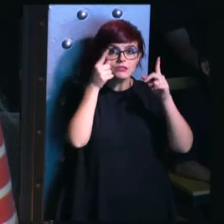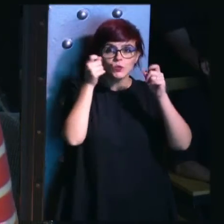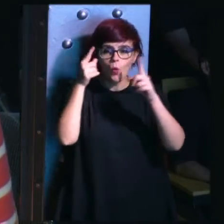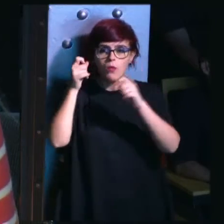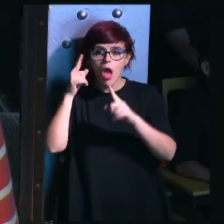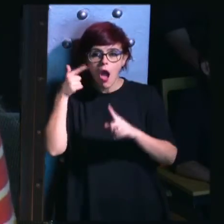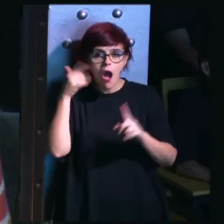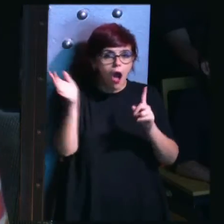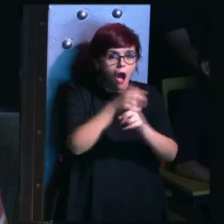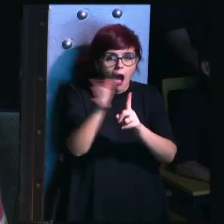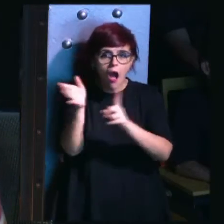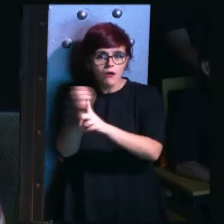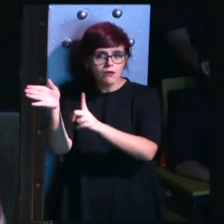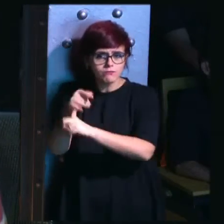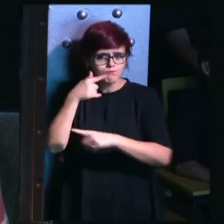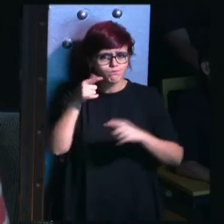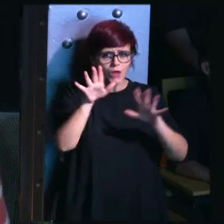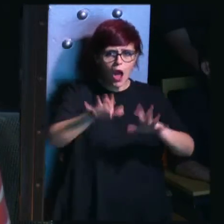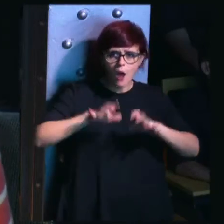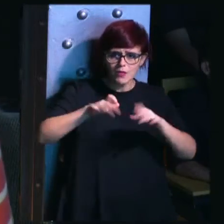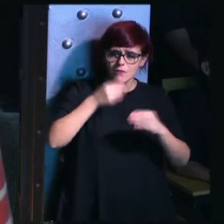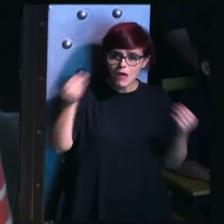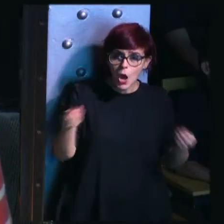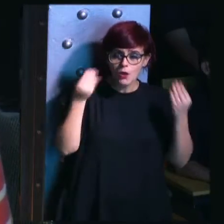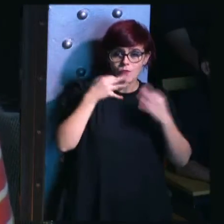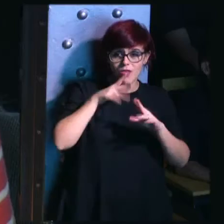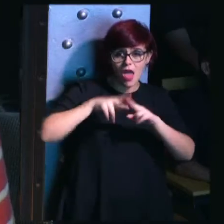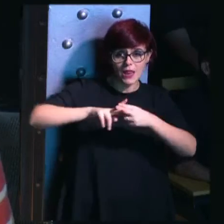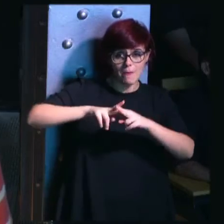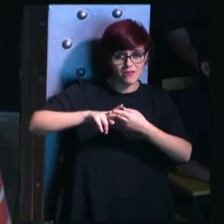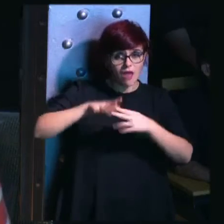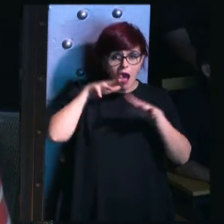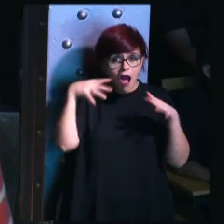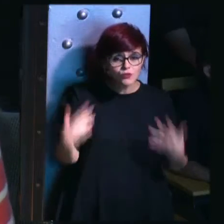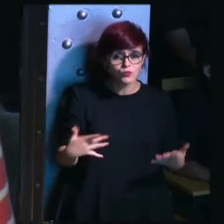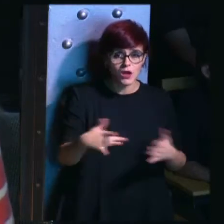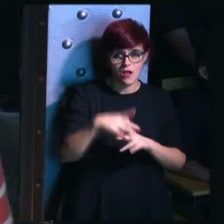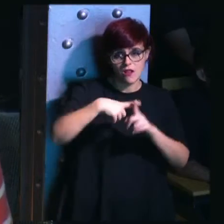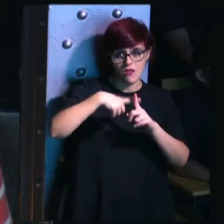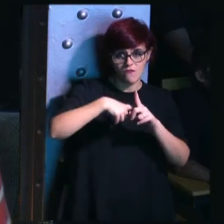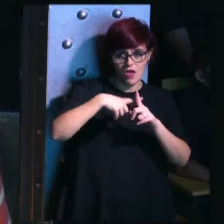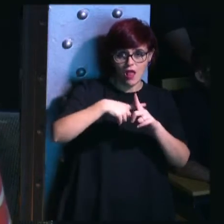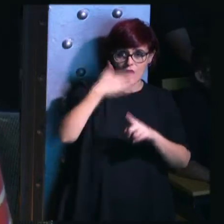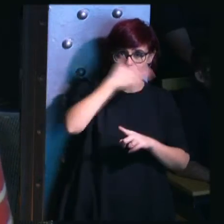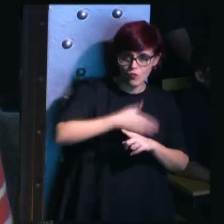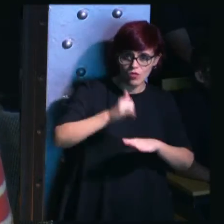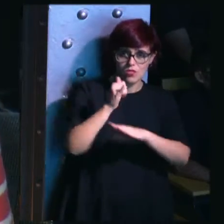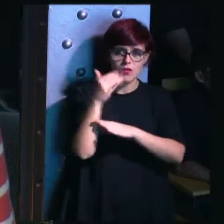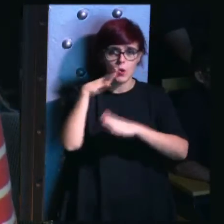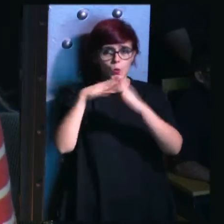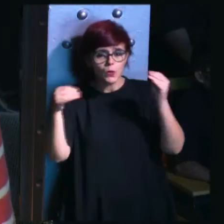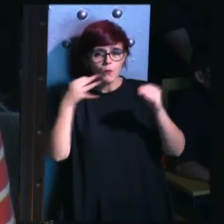cosas. Y quizá las metodologías, las herramientas educativas que hay a día de hoy en los 3 niveles de educación son difíciles de